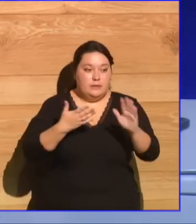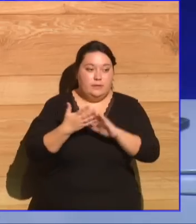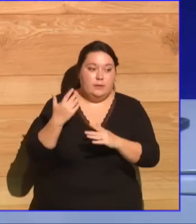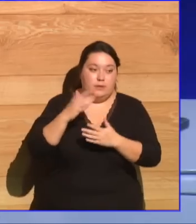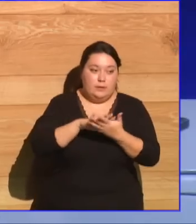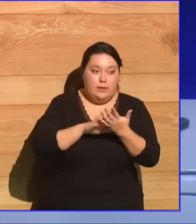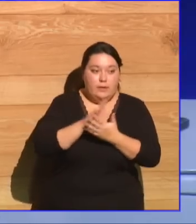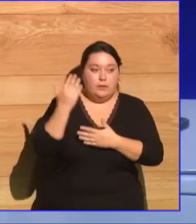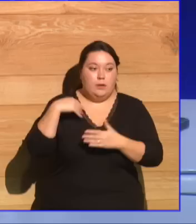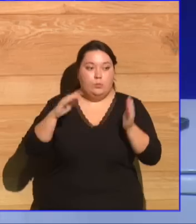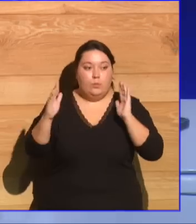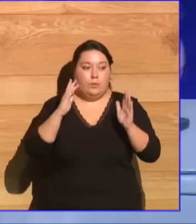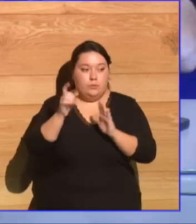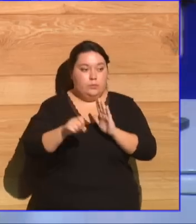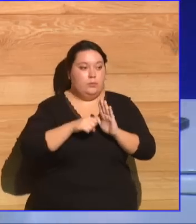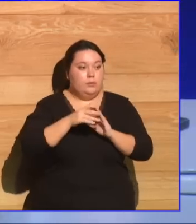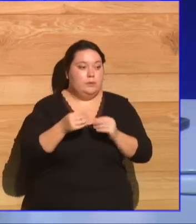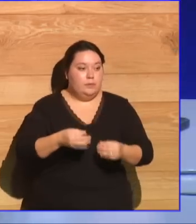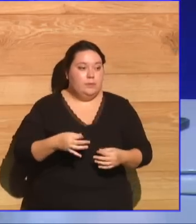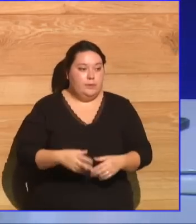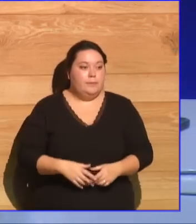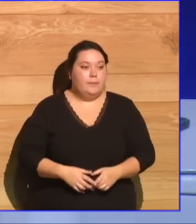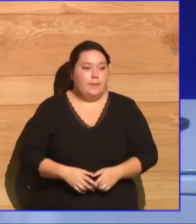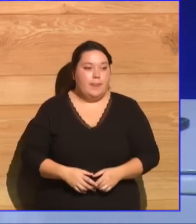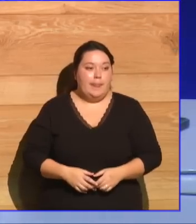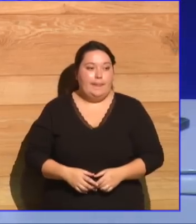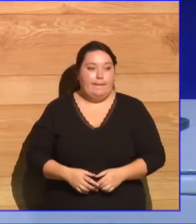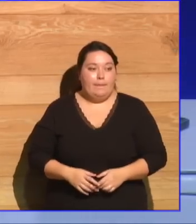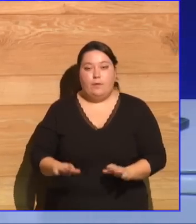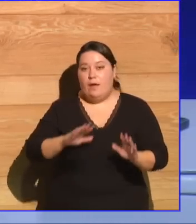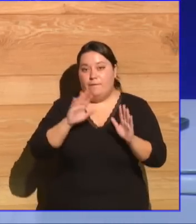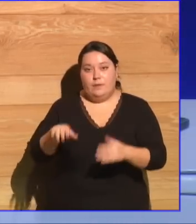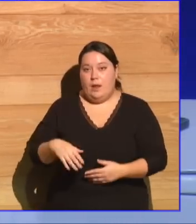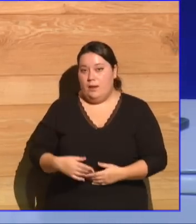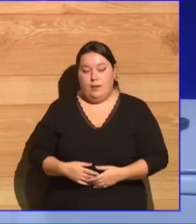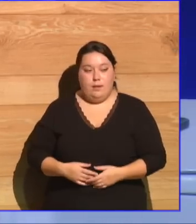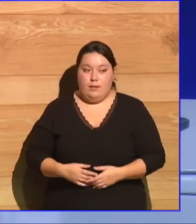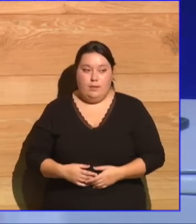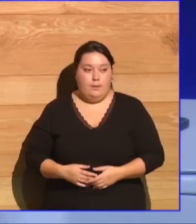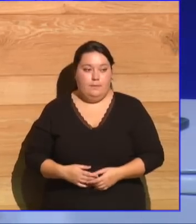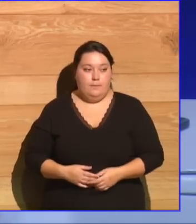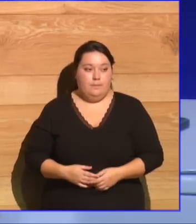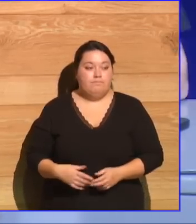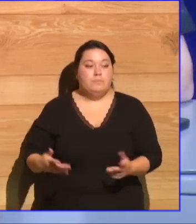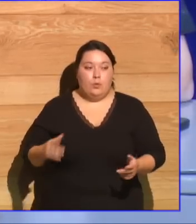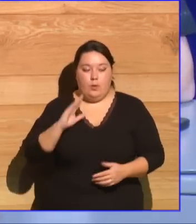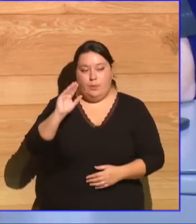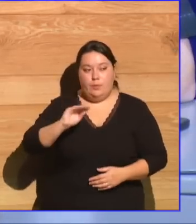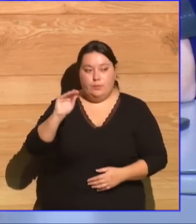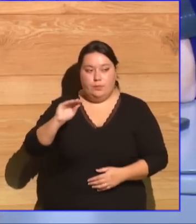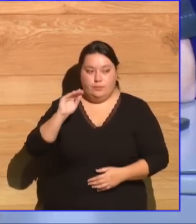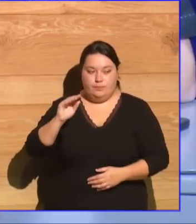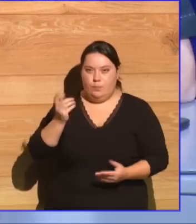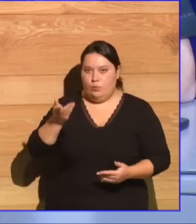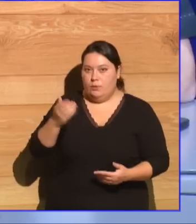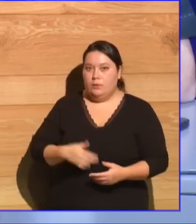de en aquel luego momento se todo el acabó, rato, se claro. acabó, sí. Claro. Luego por lo que sea no. Luego, por lo que No, sea, aquello- se aquello acabaron no las cuajó. incertidumbres. Una pregunta